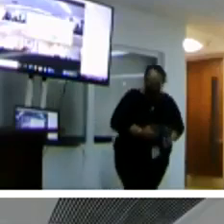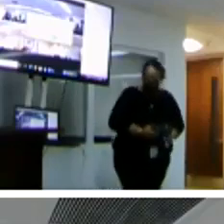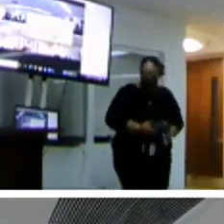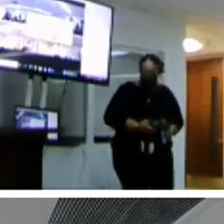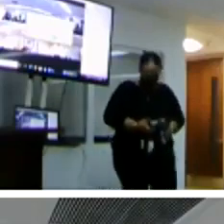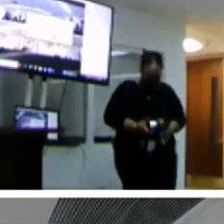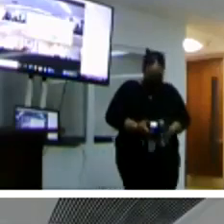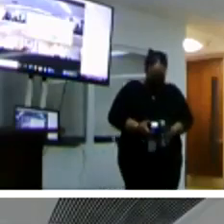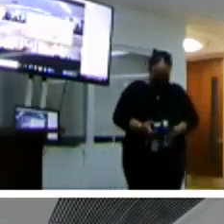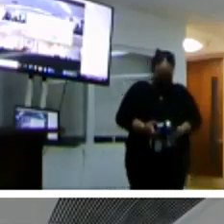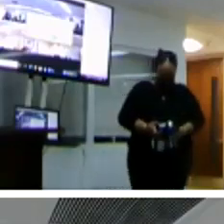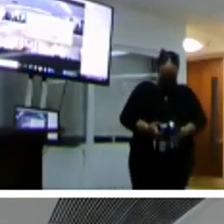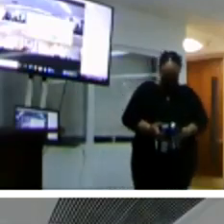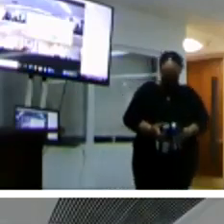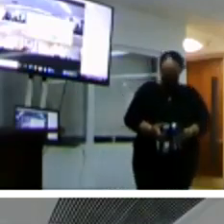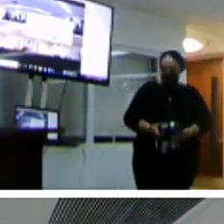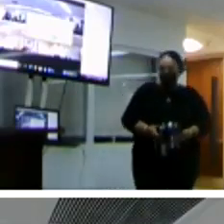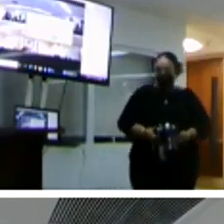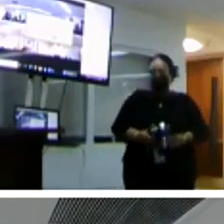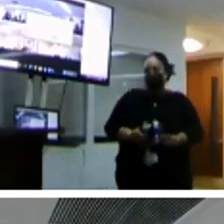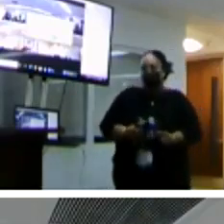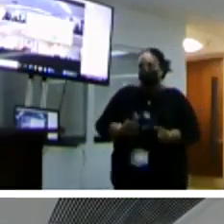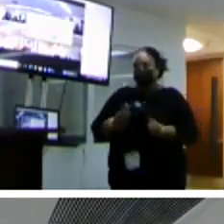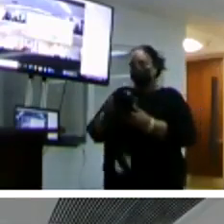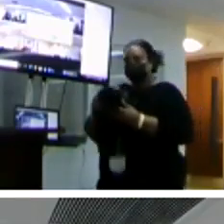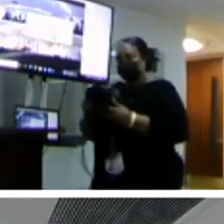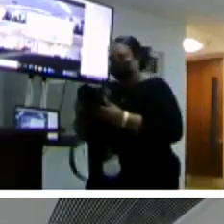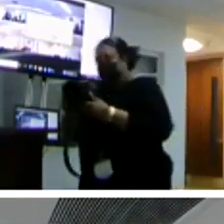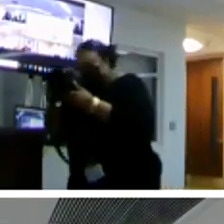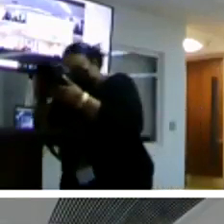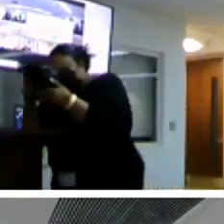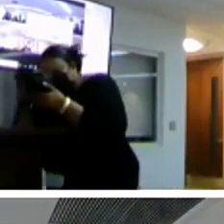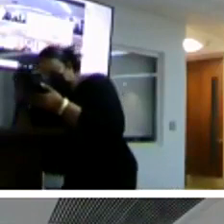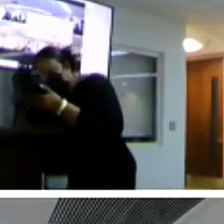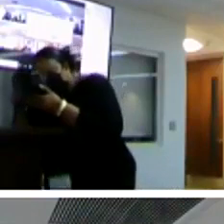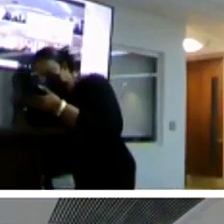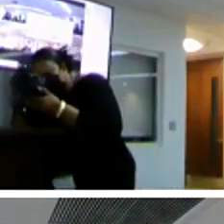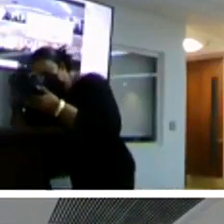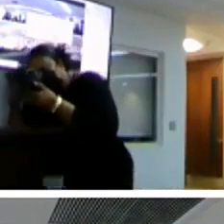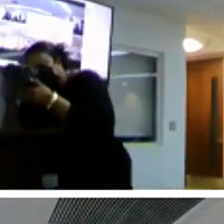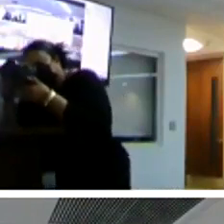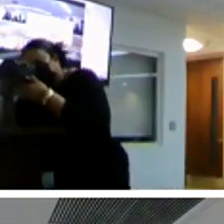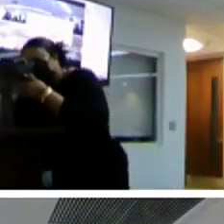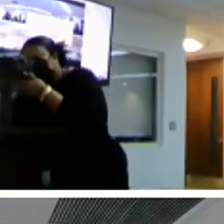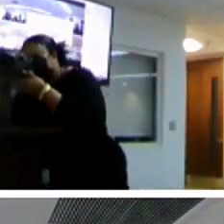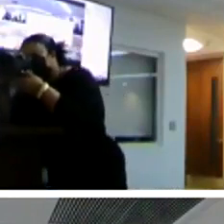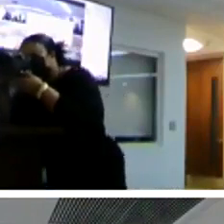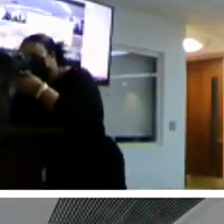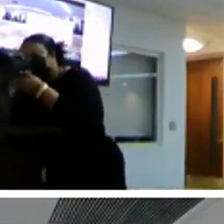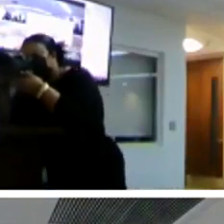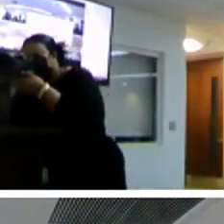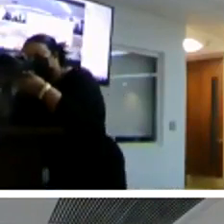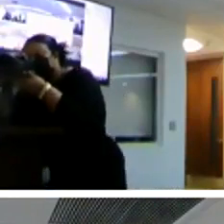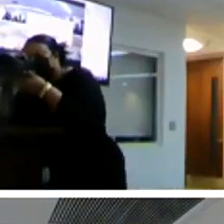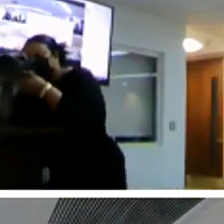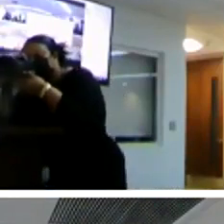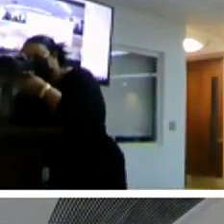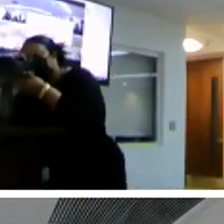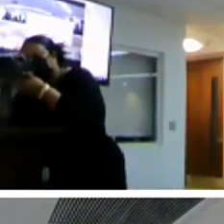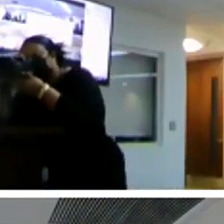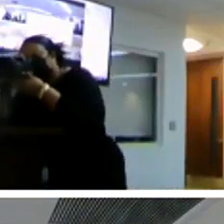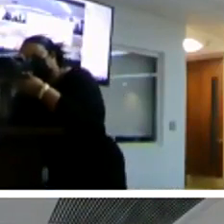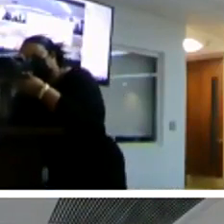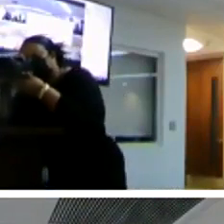que necesariamente había que dejar a nadie sin servicio de energía por producción. En el caso del